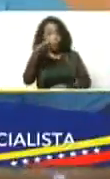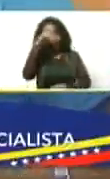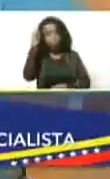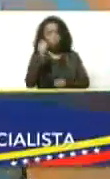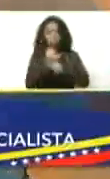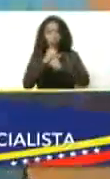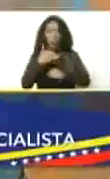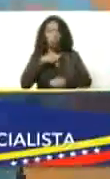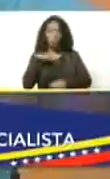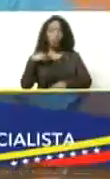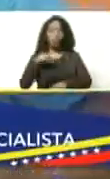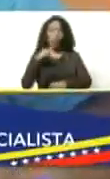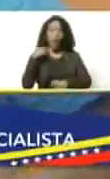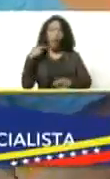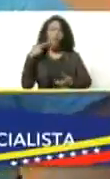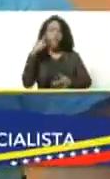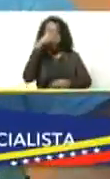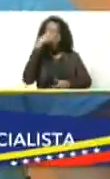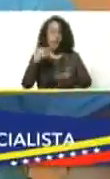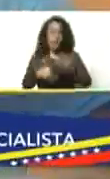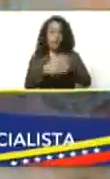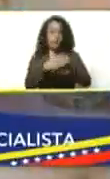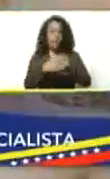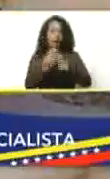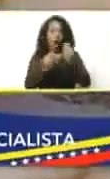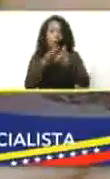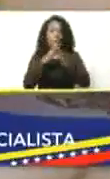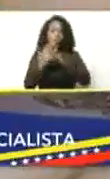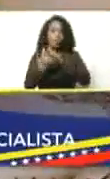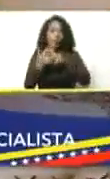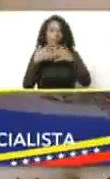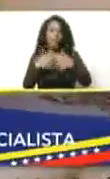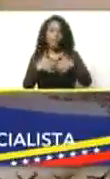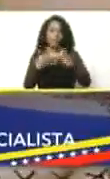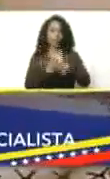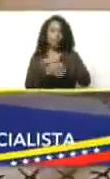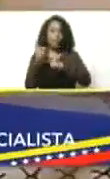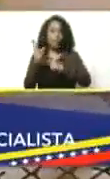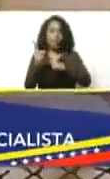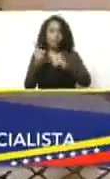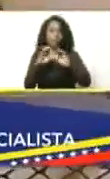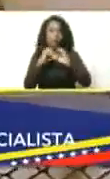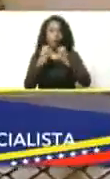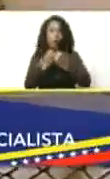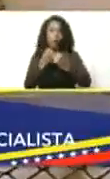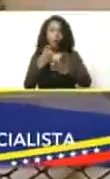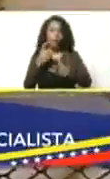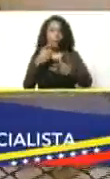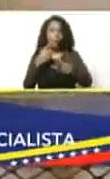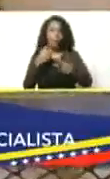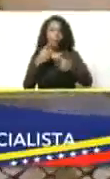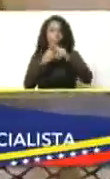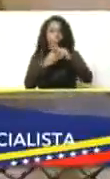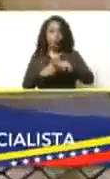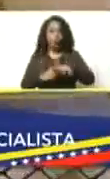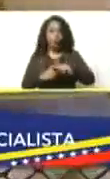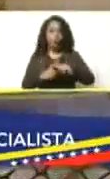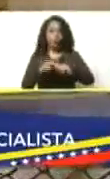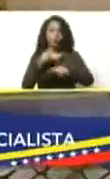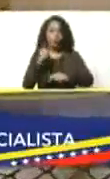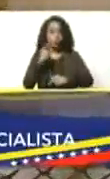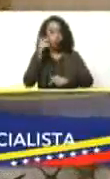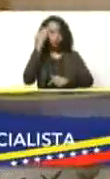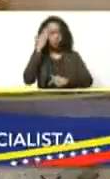tenemos que avanzar hacia la industrialización de los barrios caraqueños. Tenemos que darle contenido clasista y de proletización, presidente. Usted bien sabe